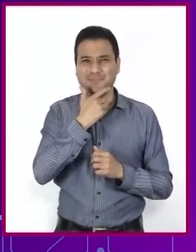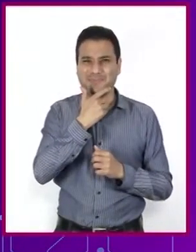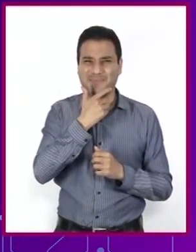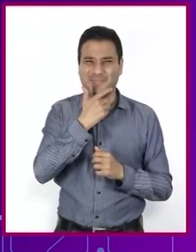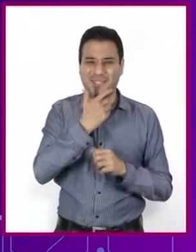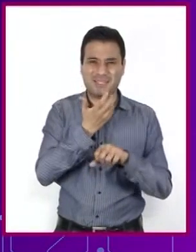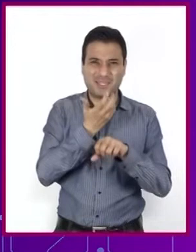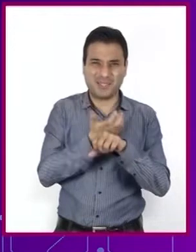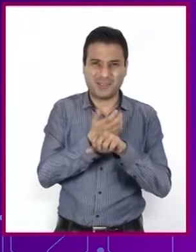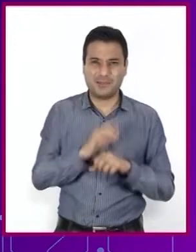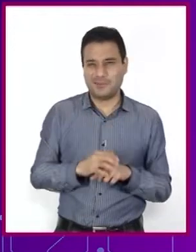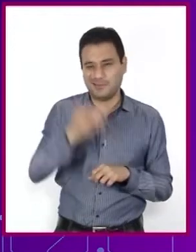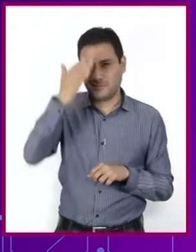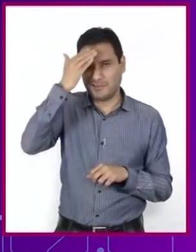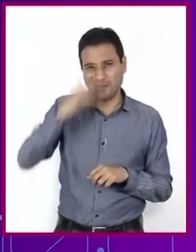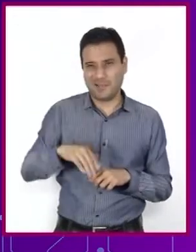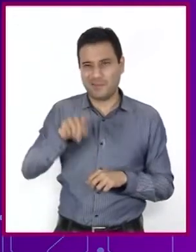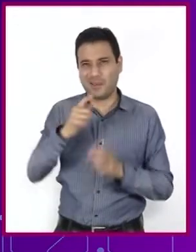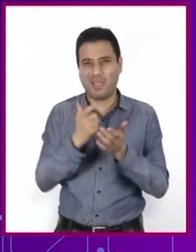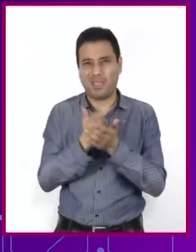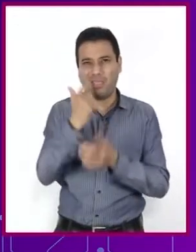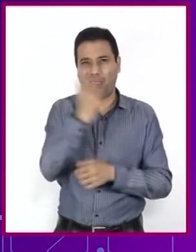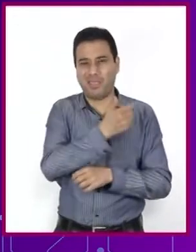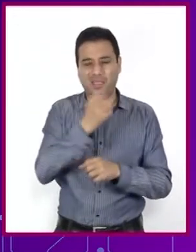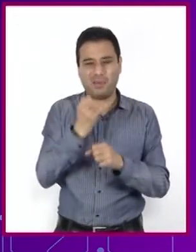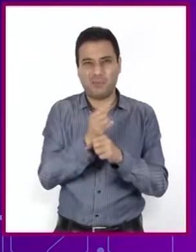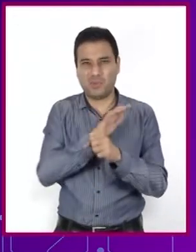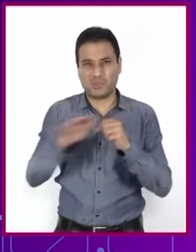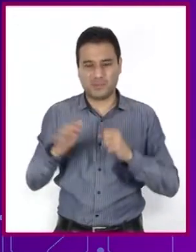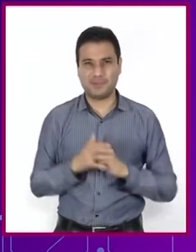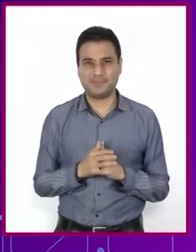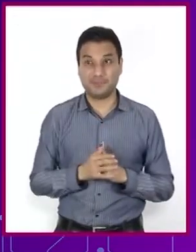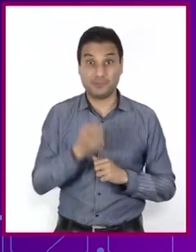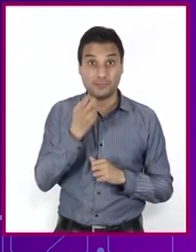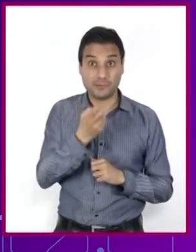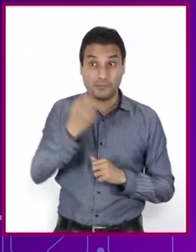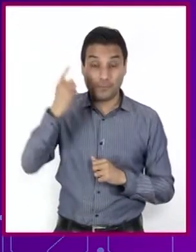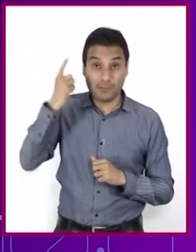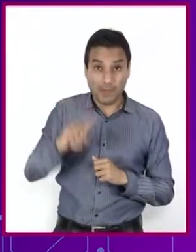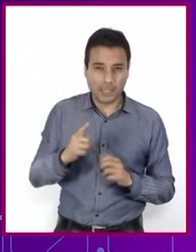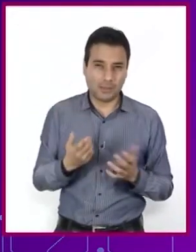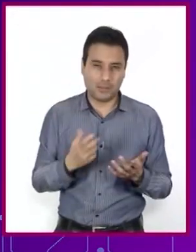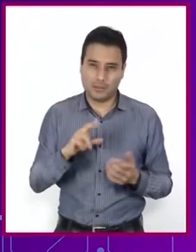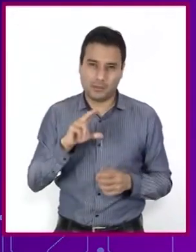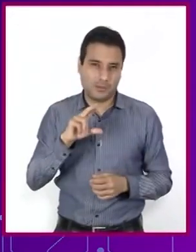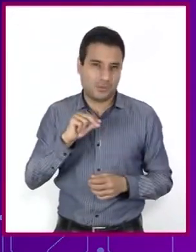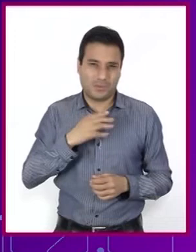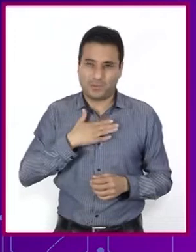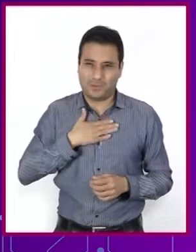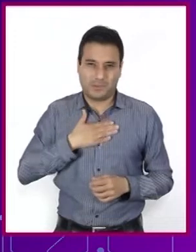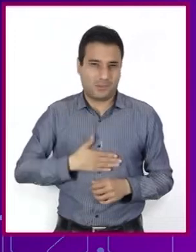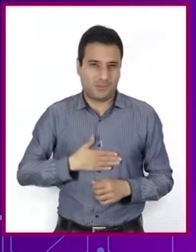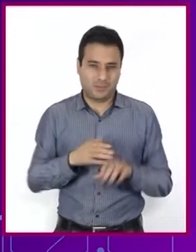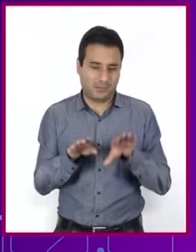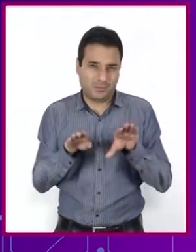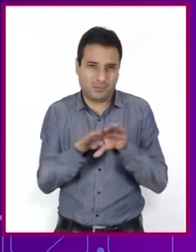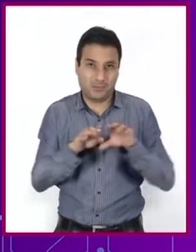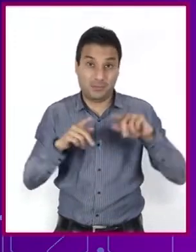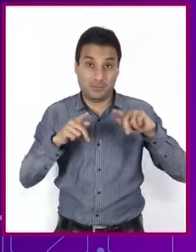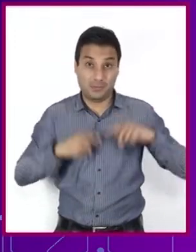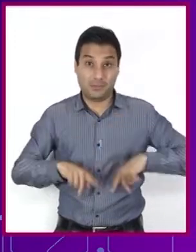era imposible de pagar. El tratado impuesto resultó injusto e inaceptable para los